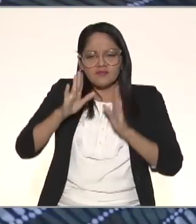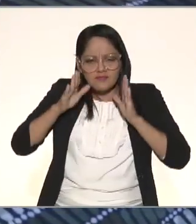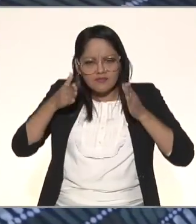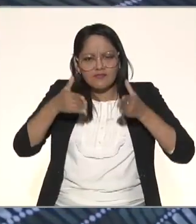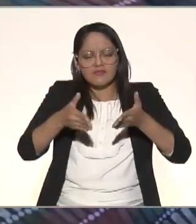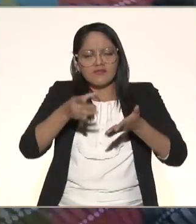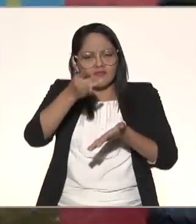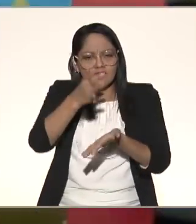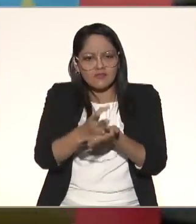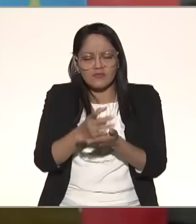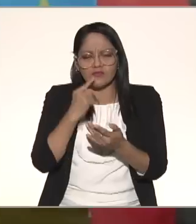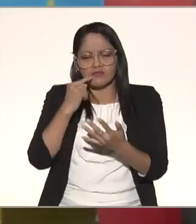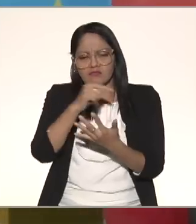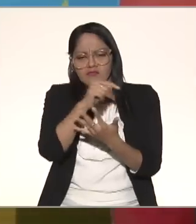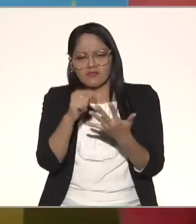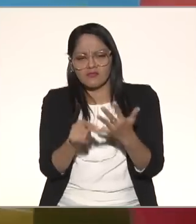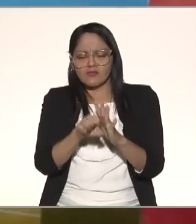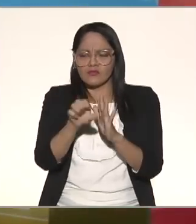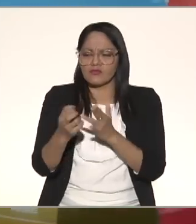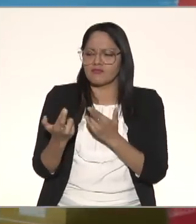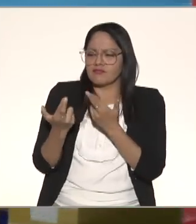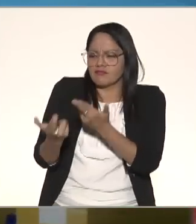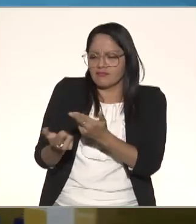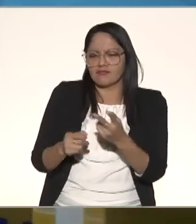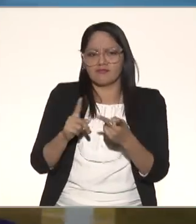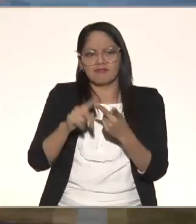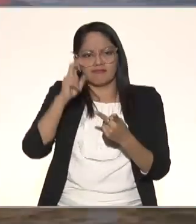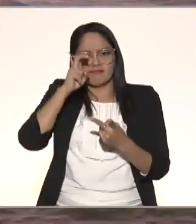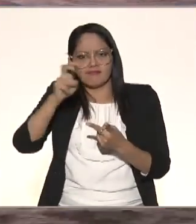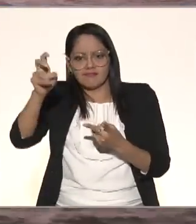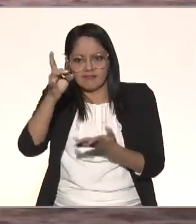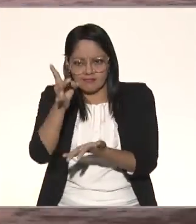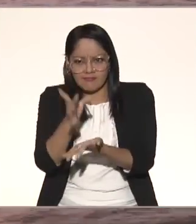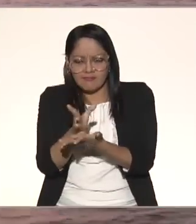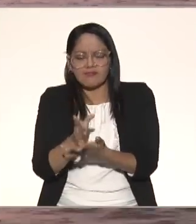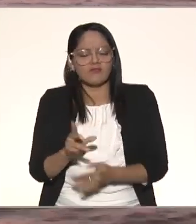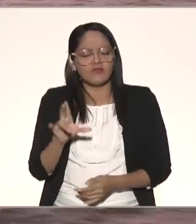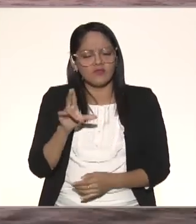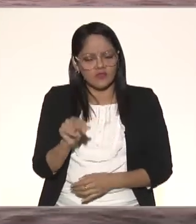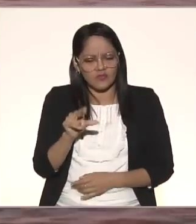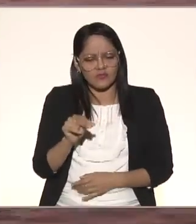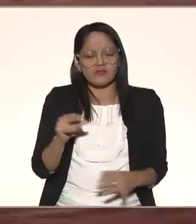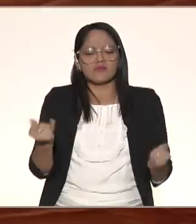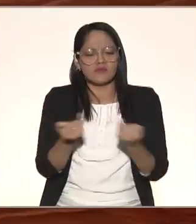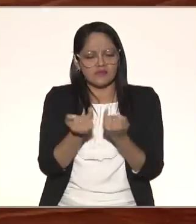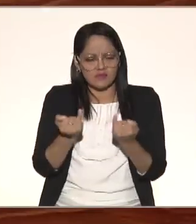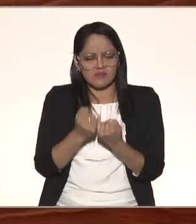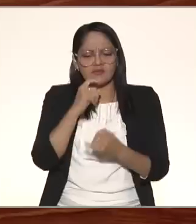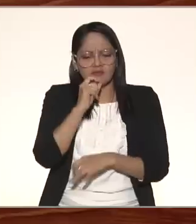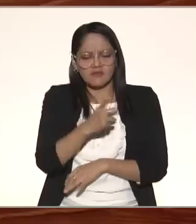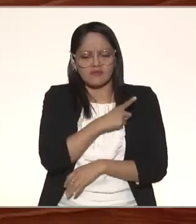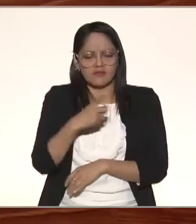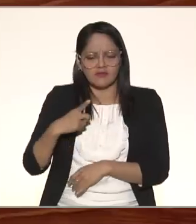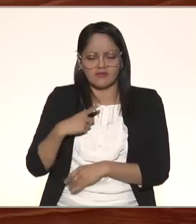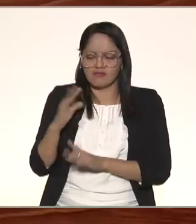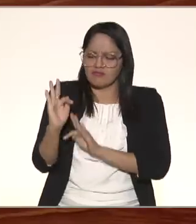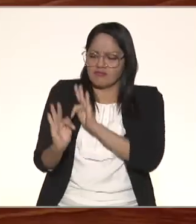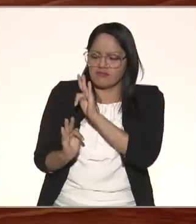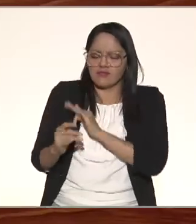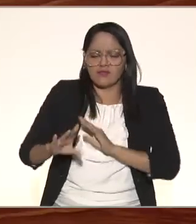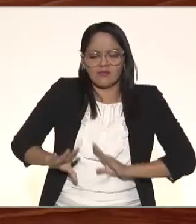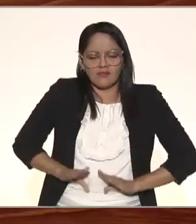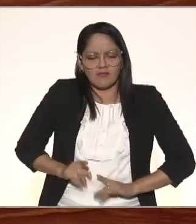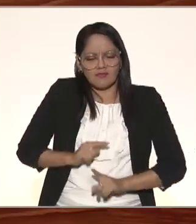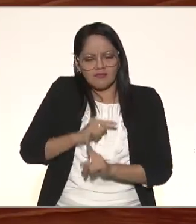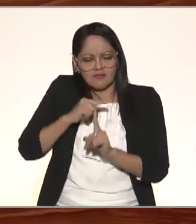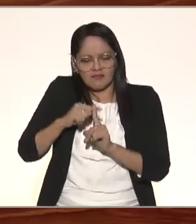en los detalles como regalos o viajes. Tenía que ver más con las actitudes y